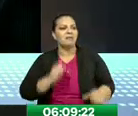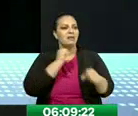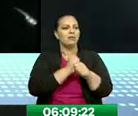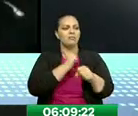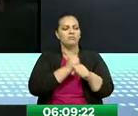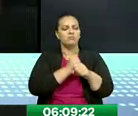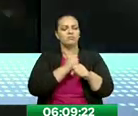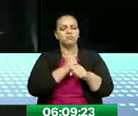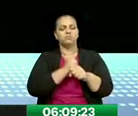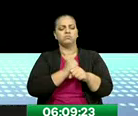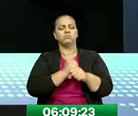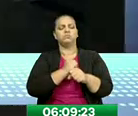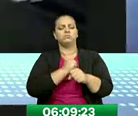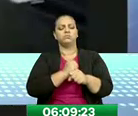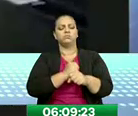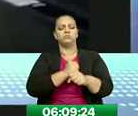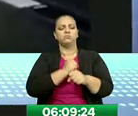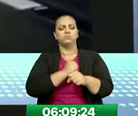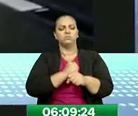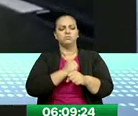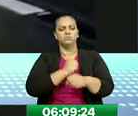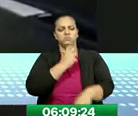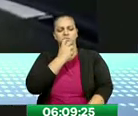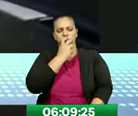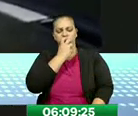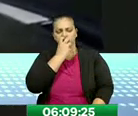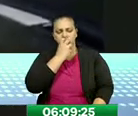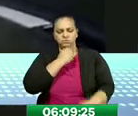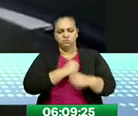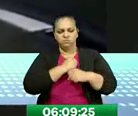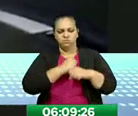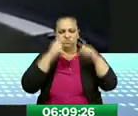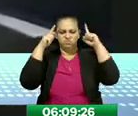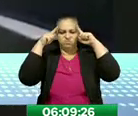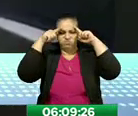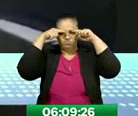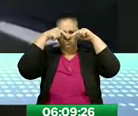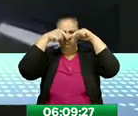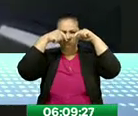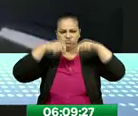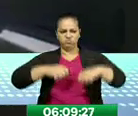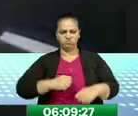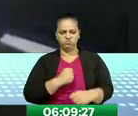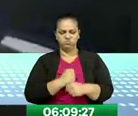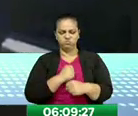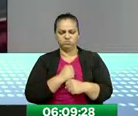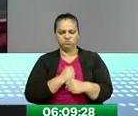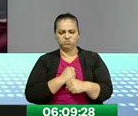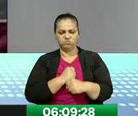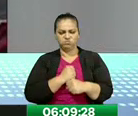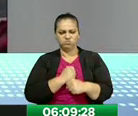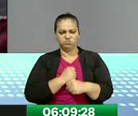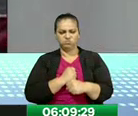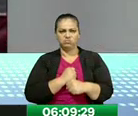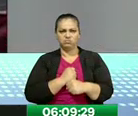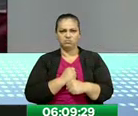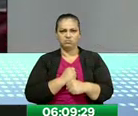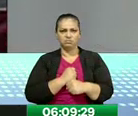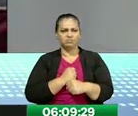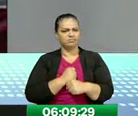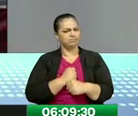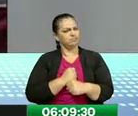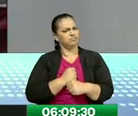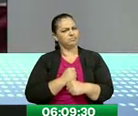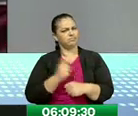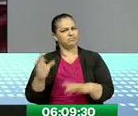el fondo del asunto. El problema es el señor que tiene su reacción, porque ya lo vimos con una manera que no